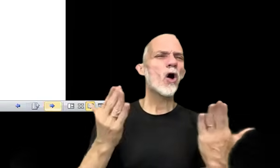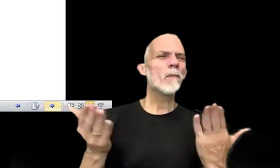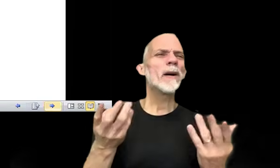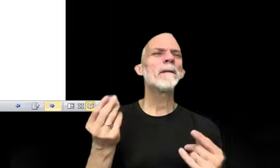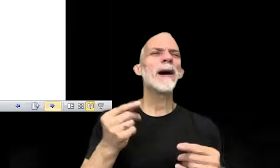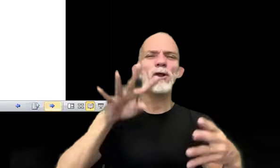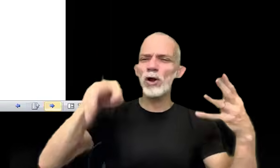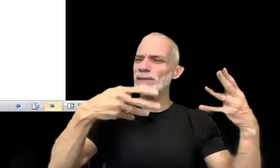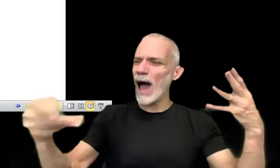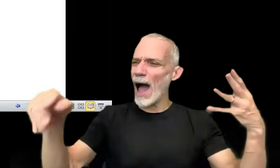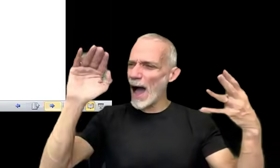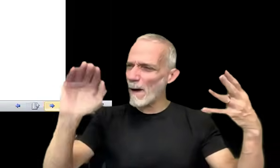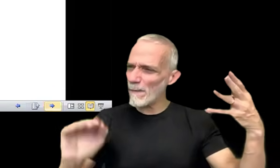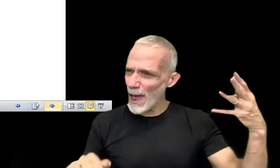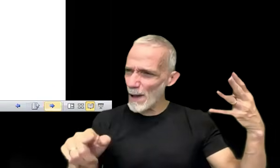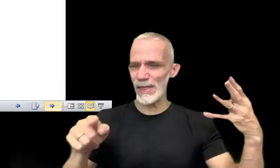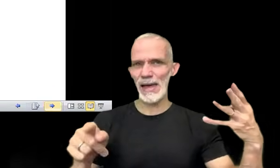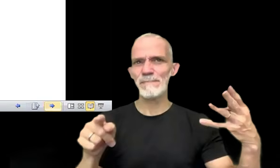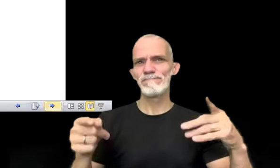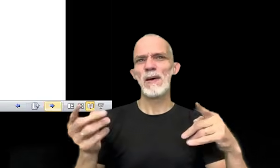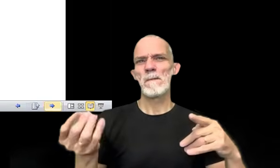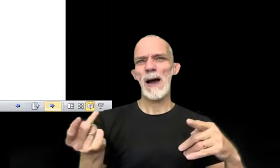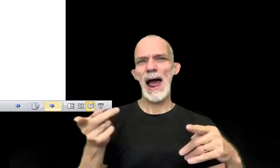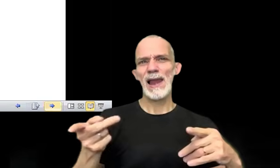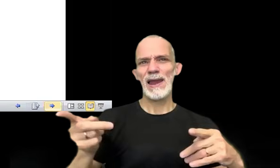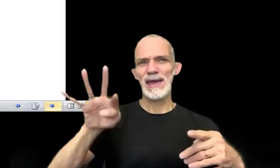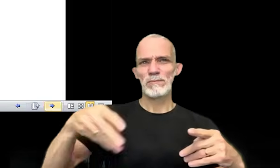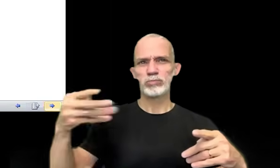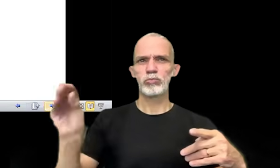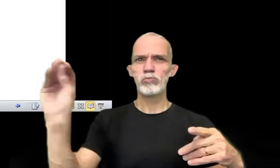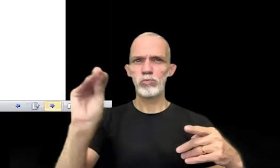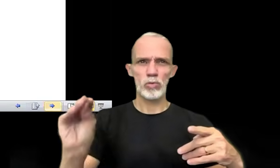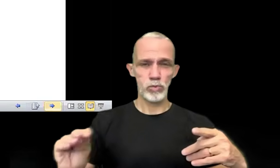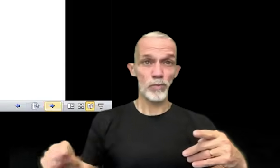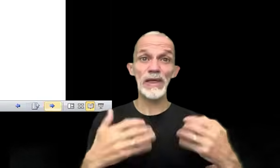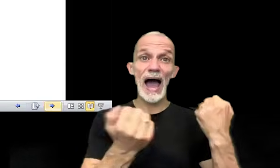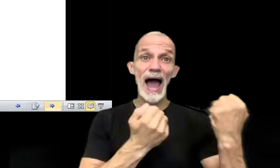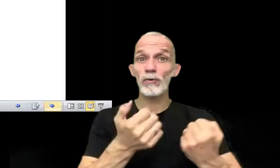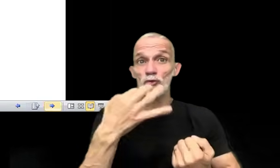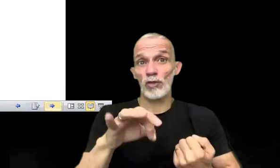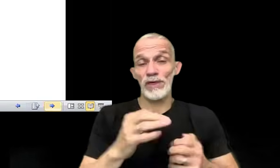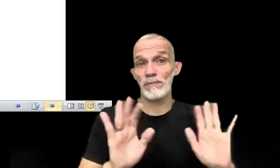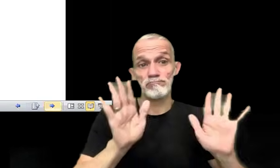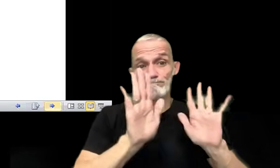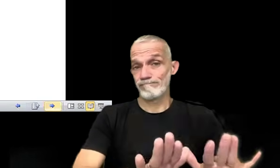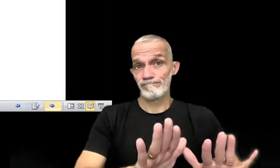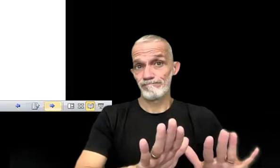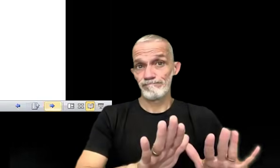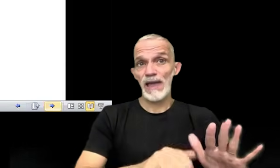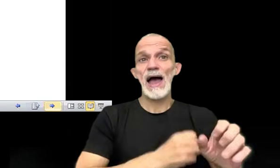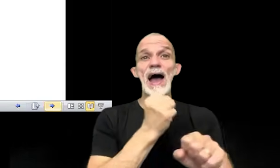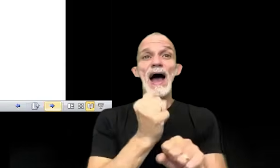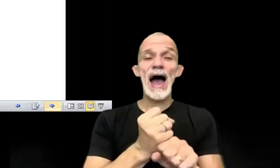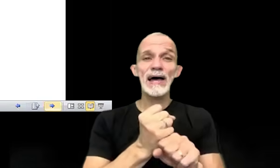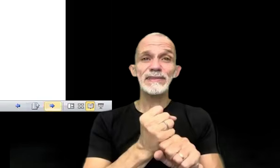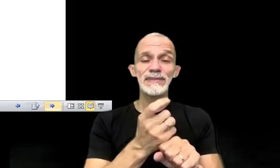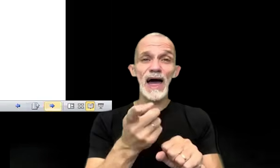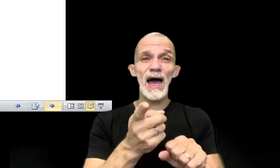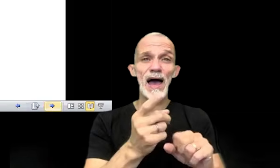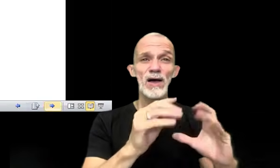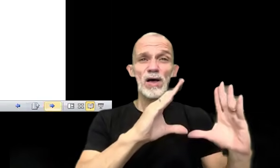con el valor de tabla y por supuesto queda el valor de tabla. ¿Sí? El auto debe quedar y debe permanecer